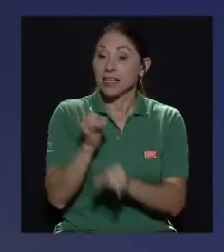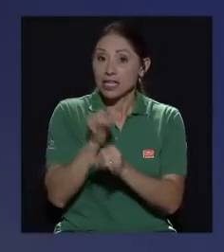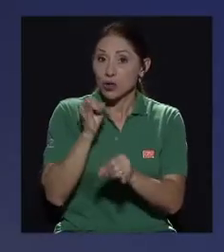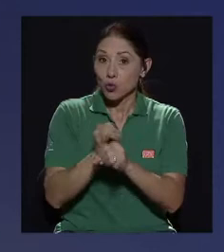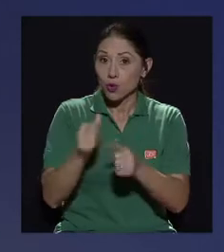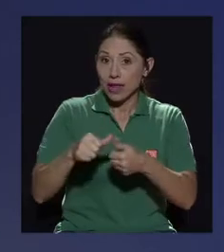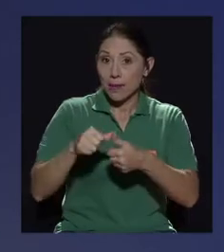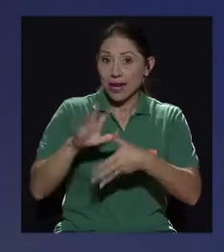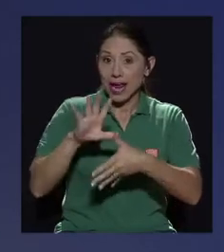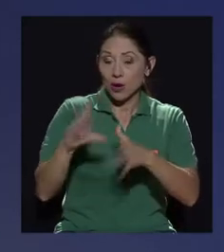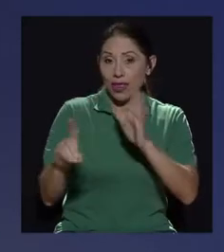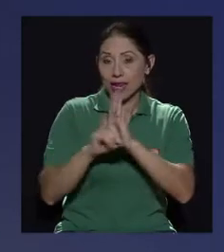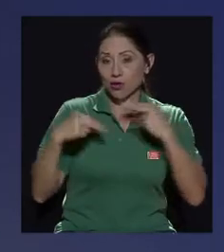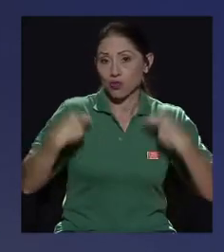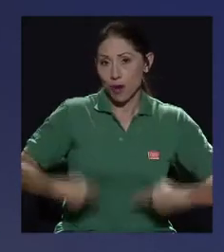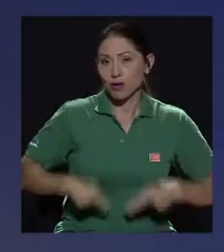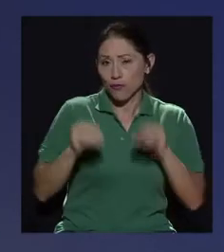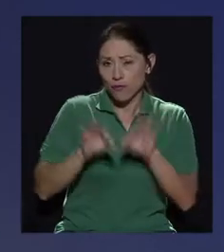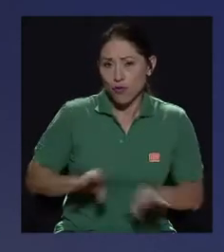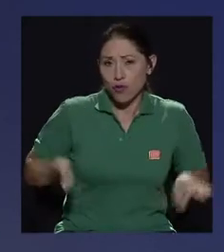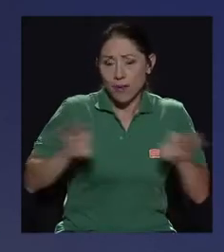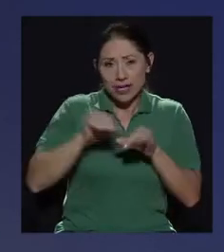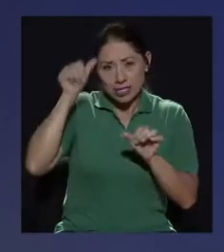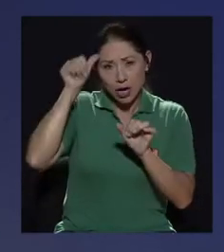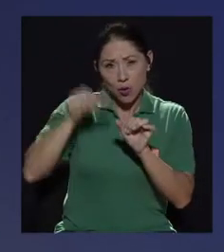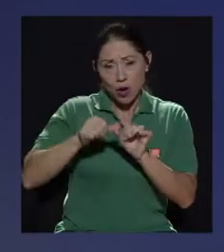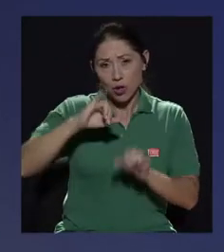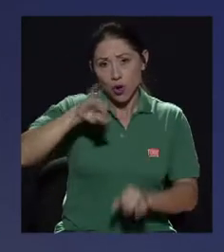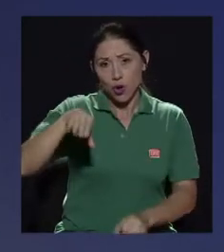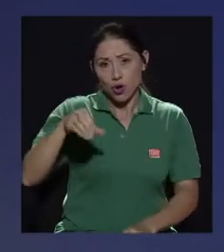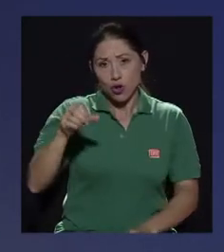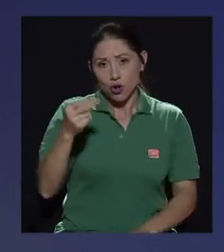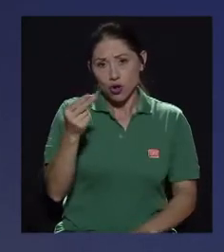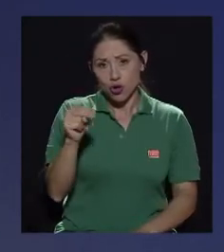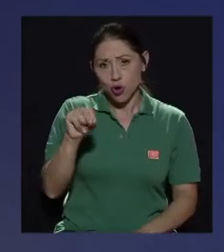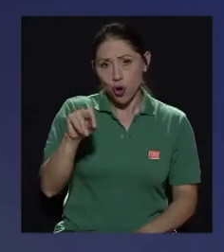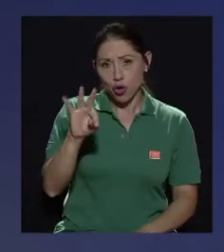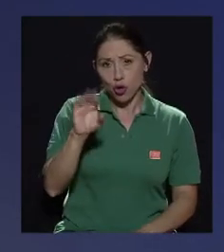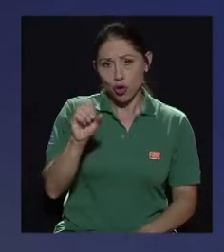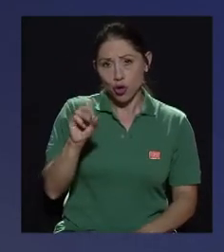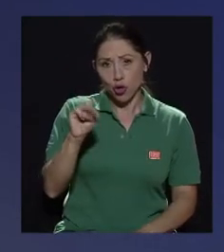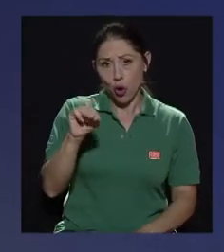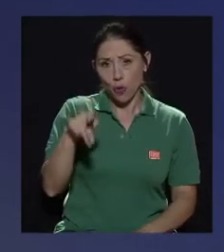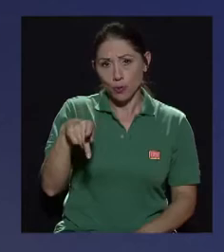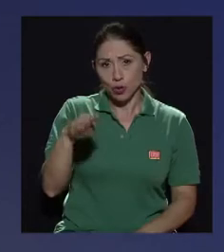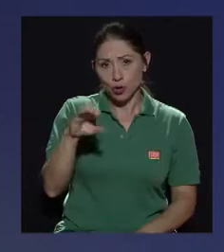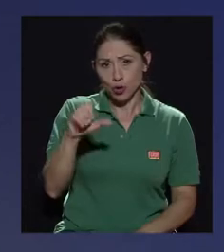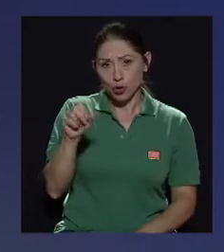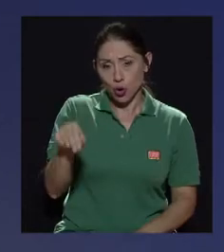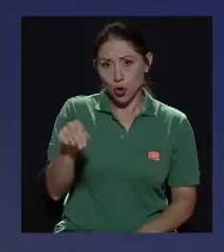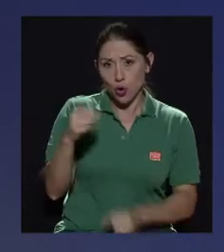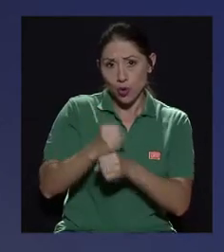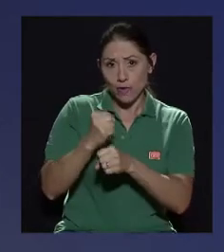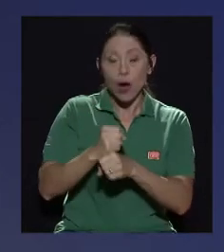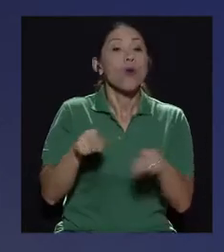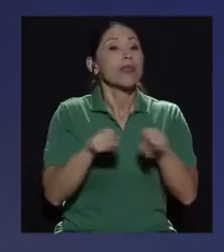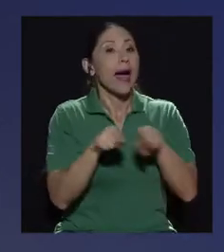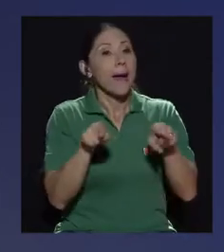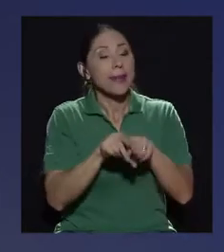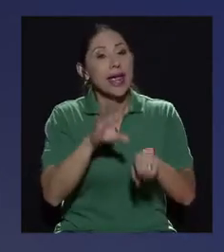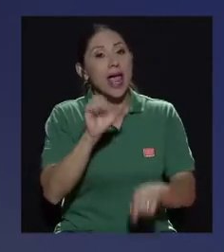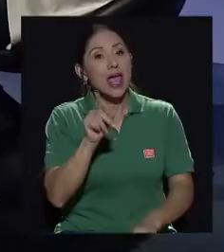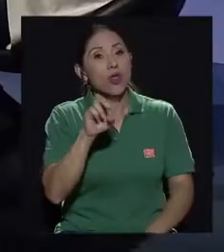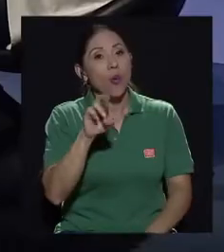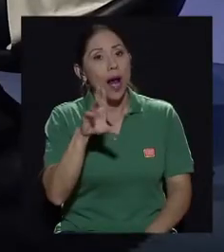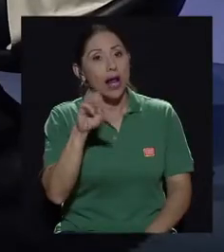en el instituto americano derechos humanos es fundamental y recuerdo a john thompson con un trabajo si no hay trabajo de eduardo núñez de